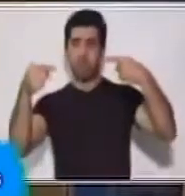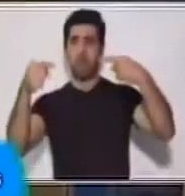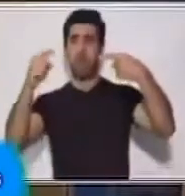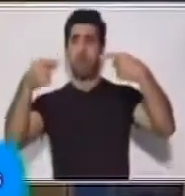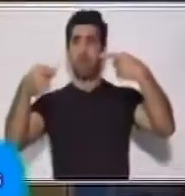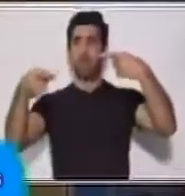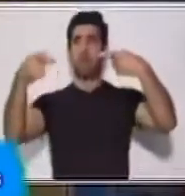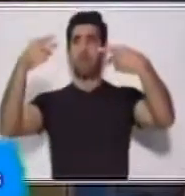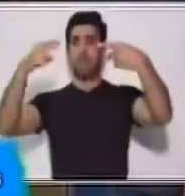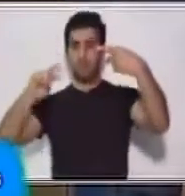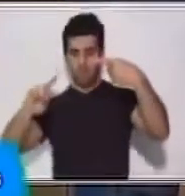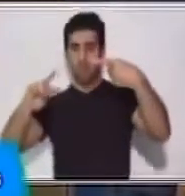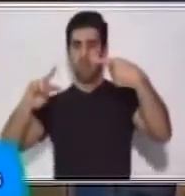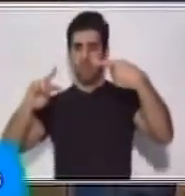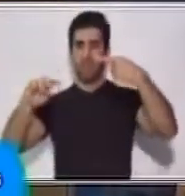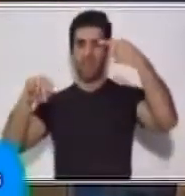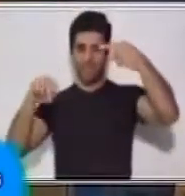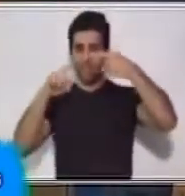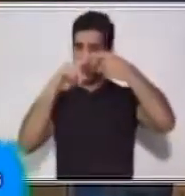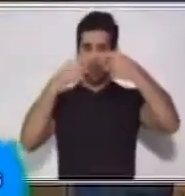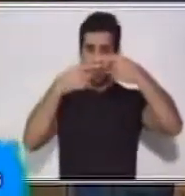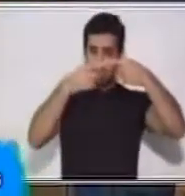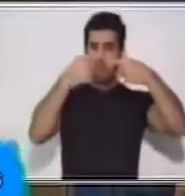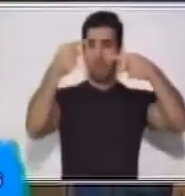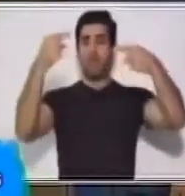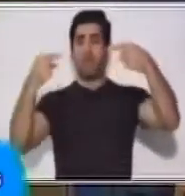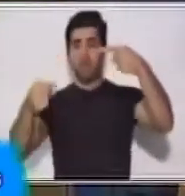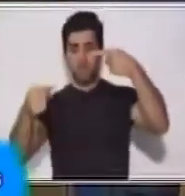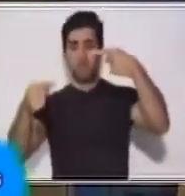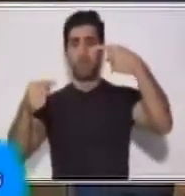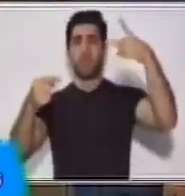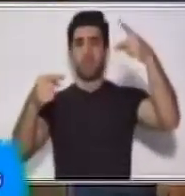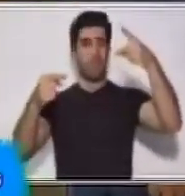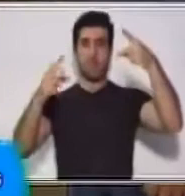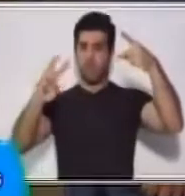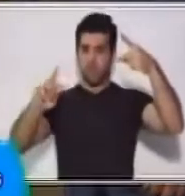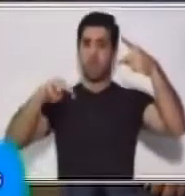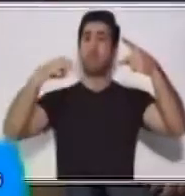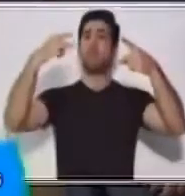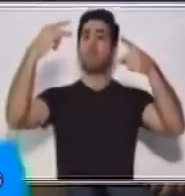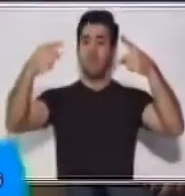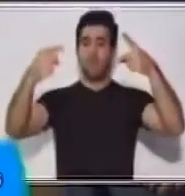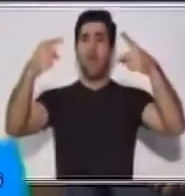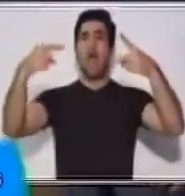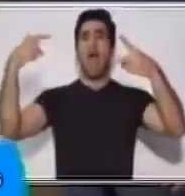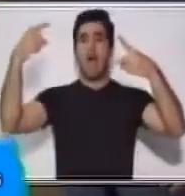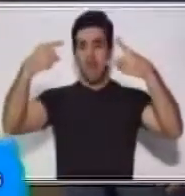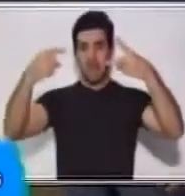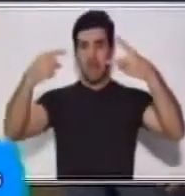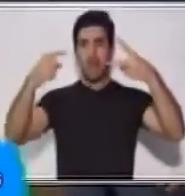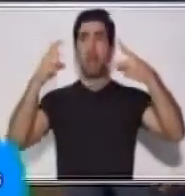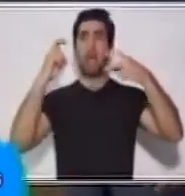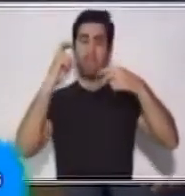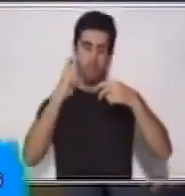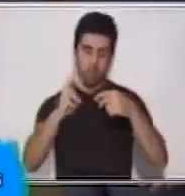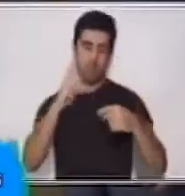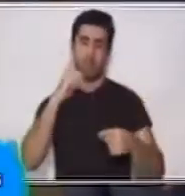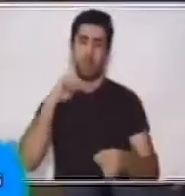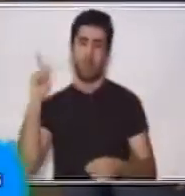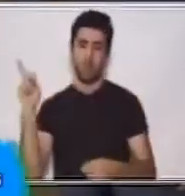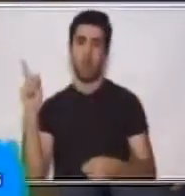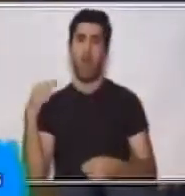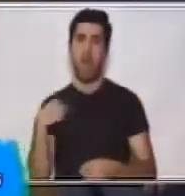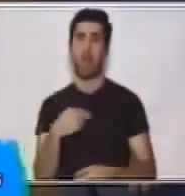es denominador. Y en el caso del numerador pasa ahora, por eso son contrarios. A eso le